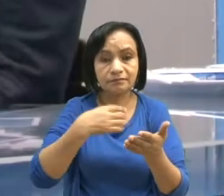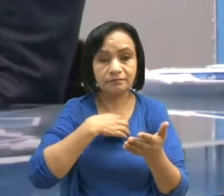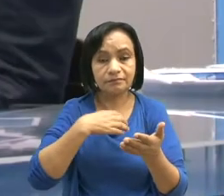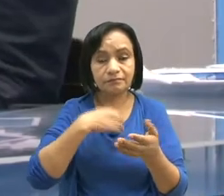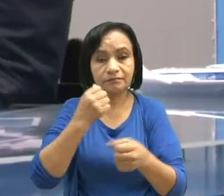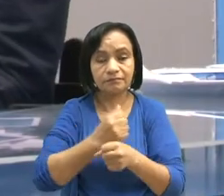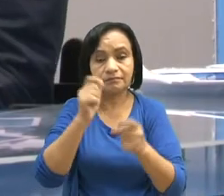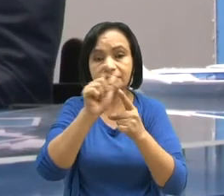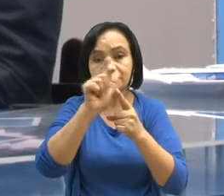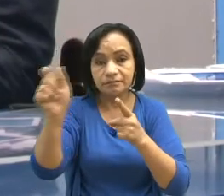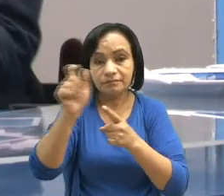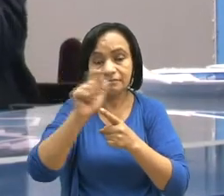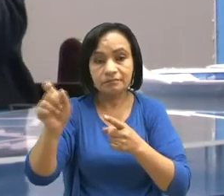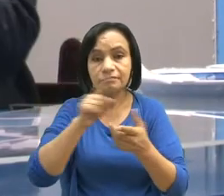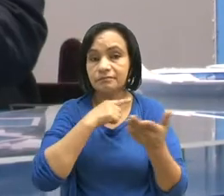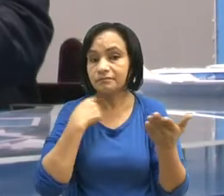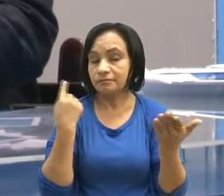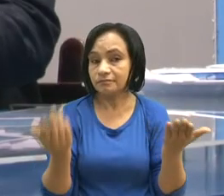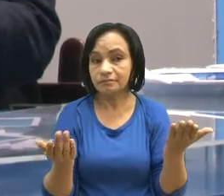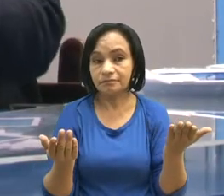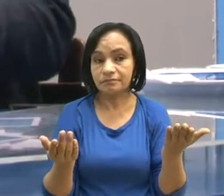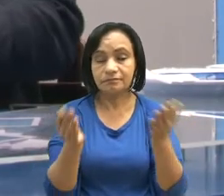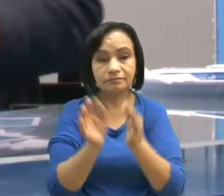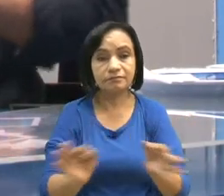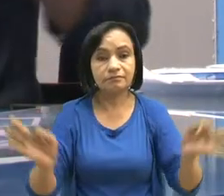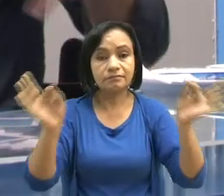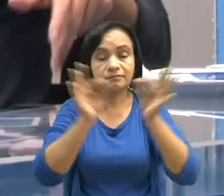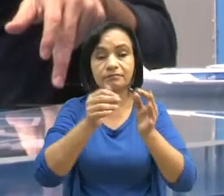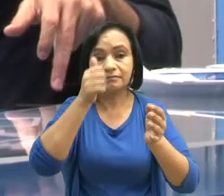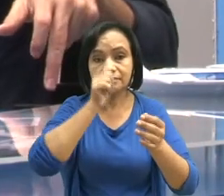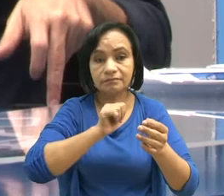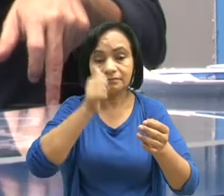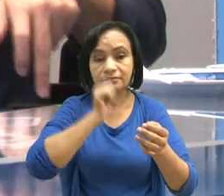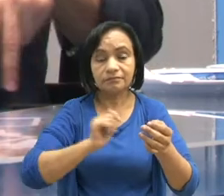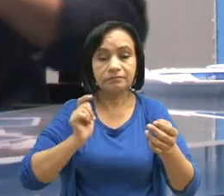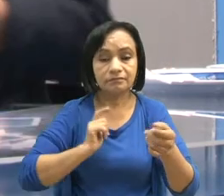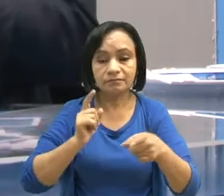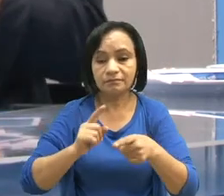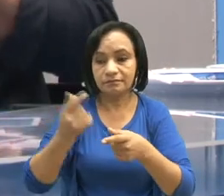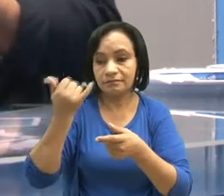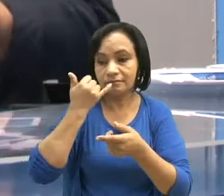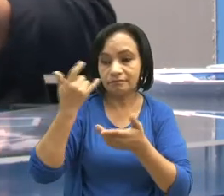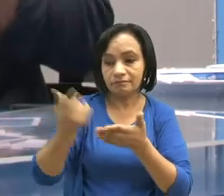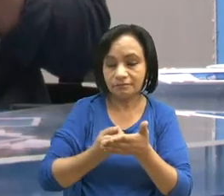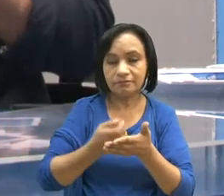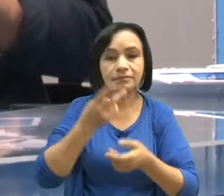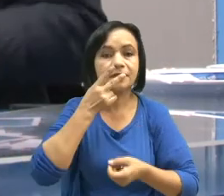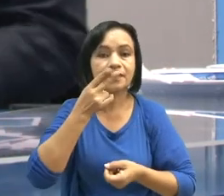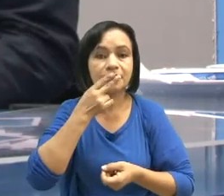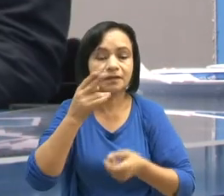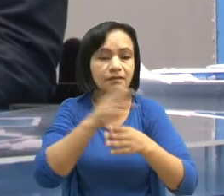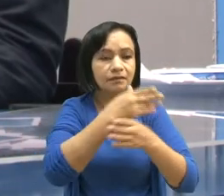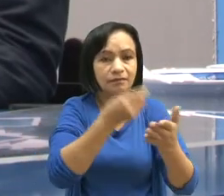en nuestra mensualidad, que realmente no es tan importante como el agua, como la recarga del teléfono, el cigarrillo, algunas